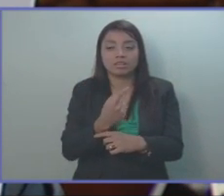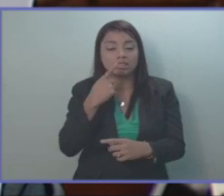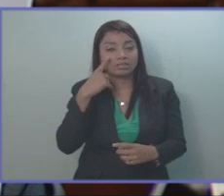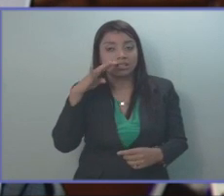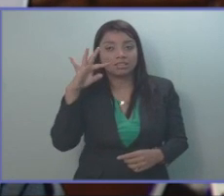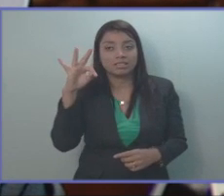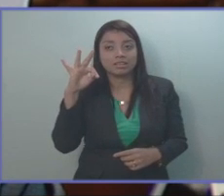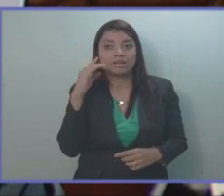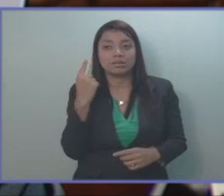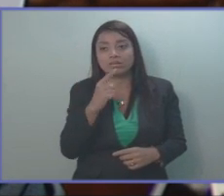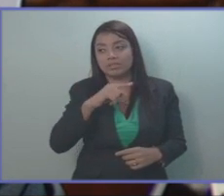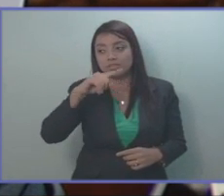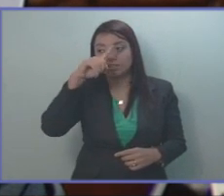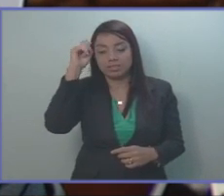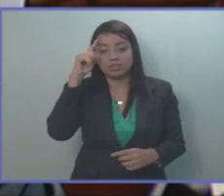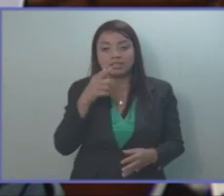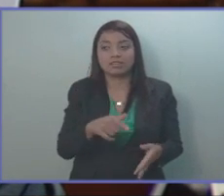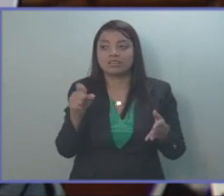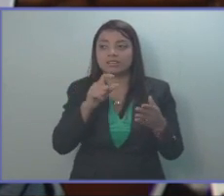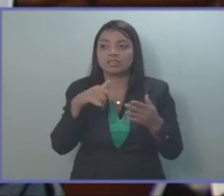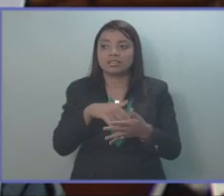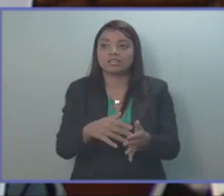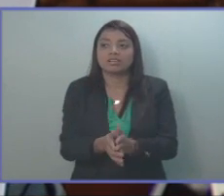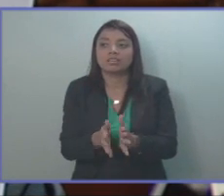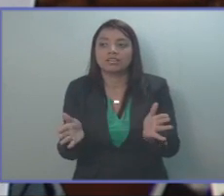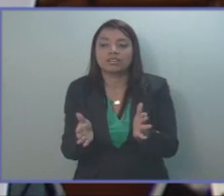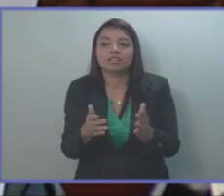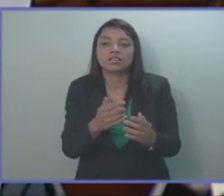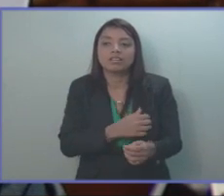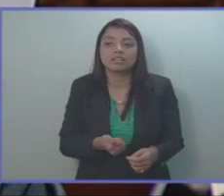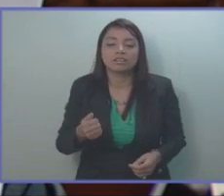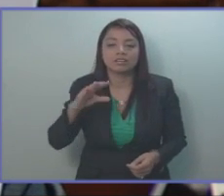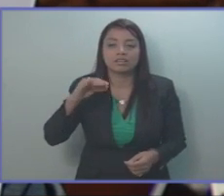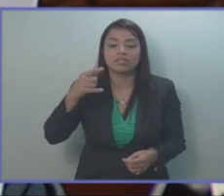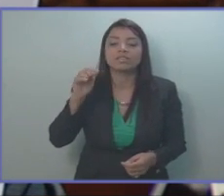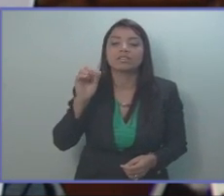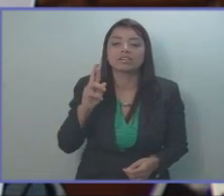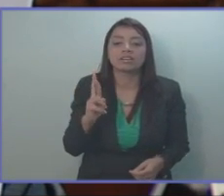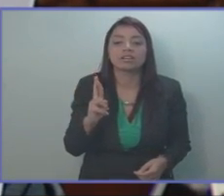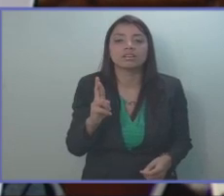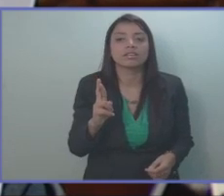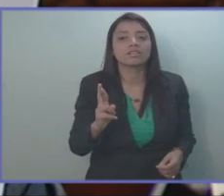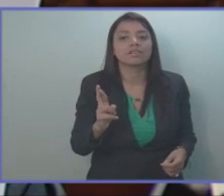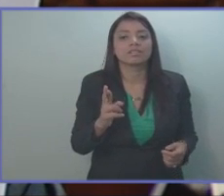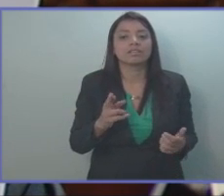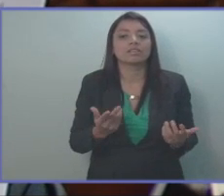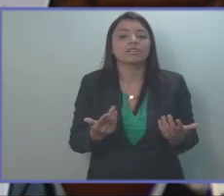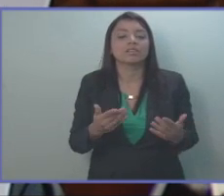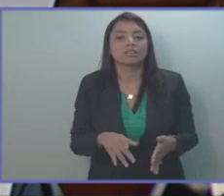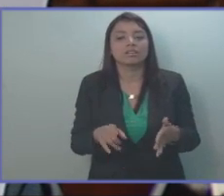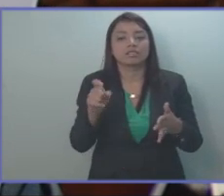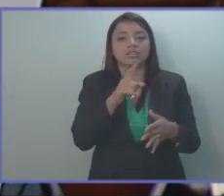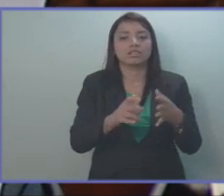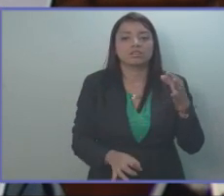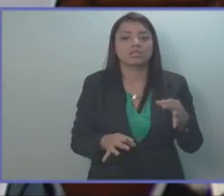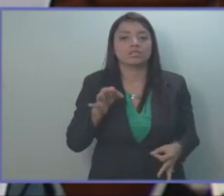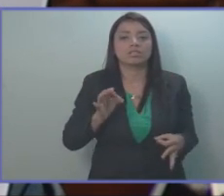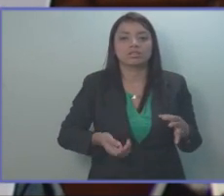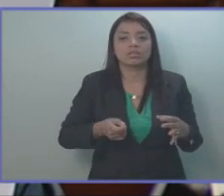testigos, empleados y funcionarios públicos de la Fiscalía General de la República, órgano